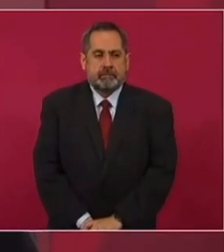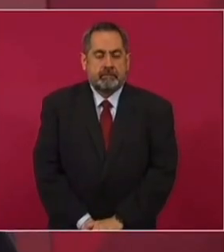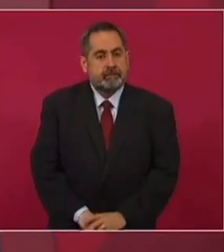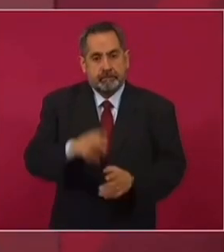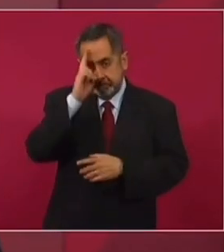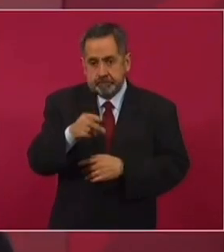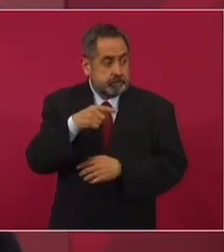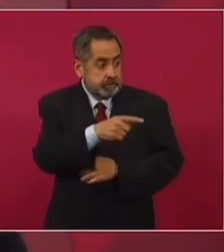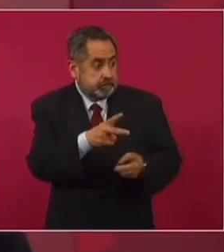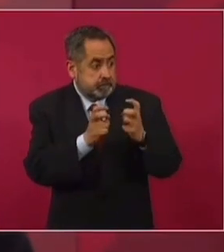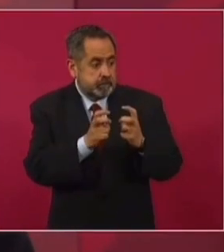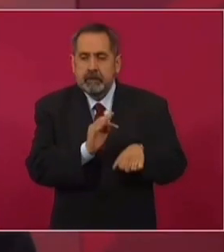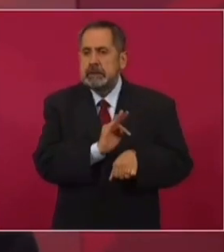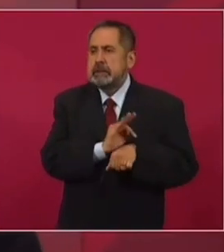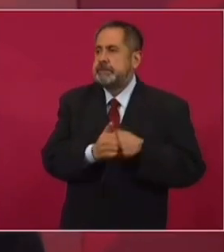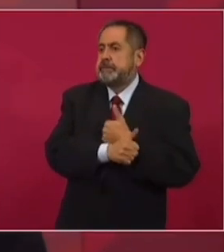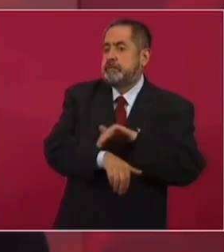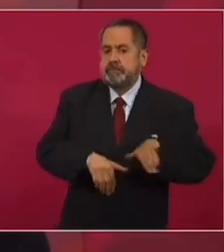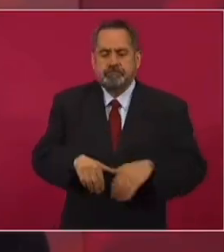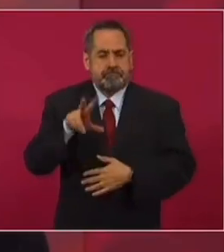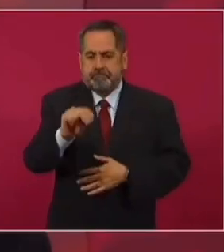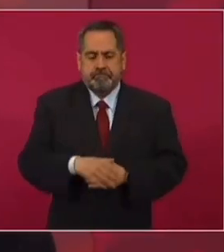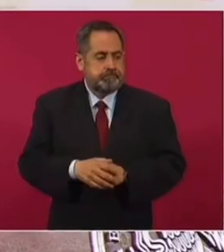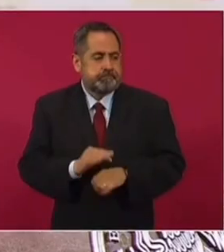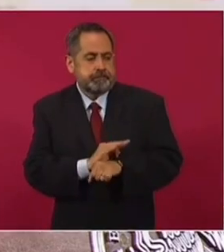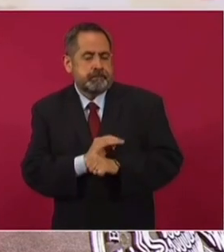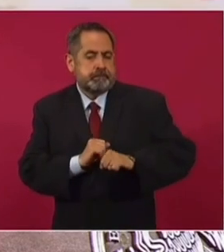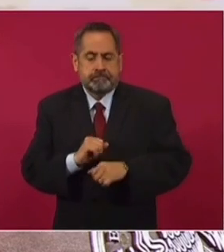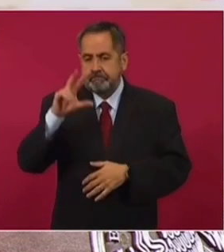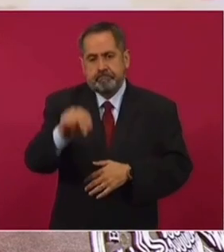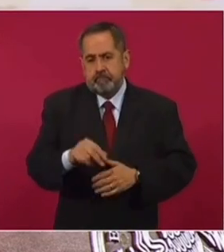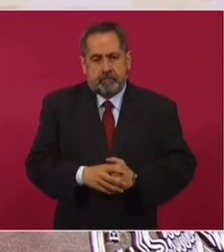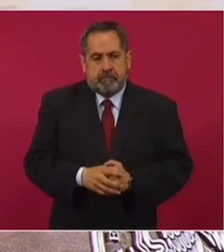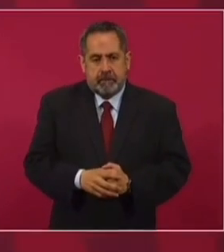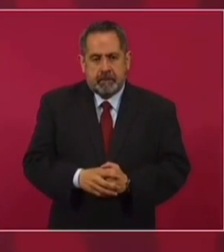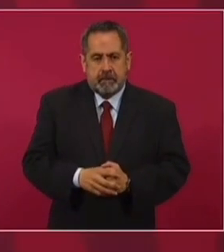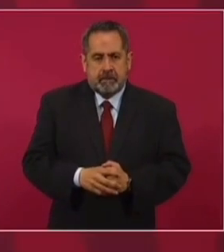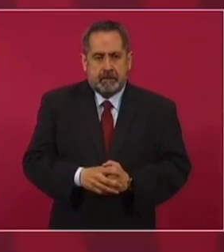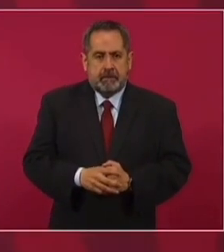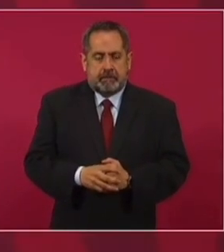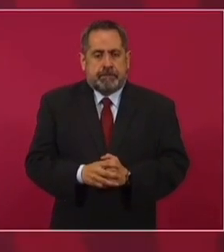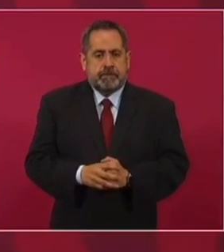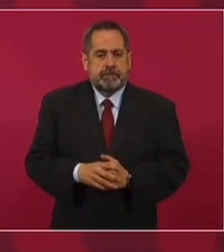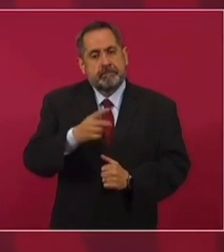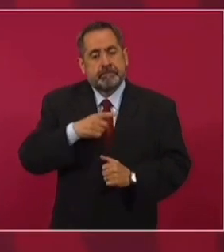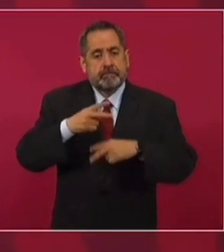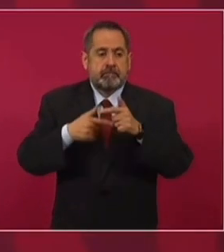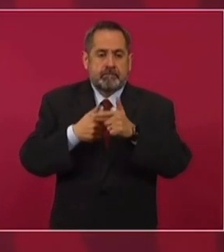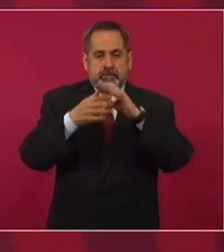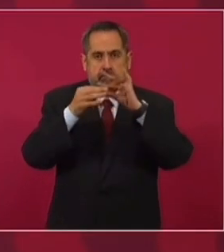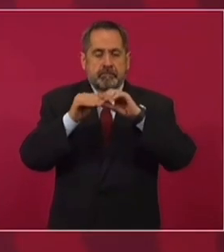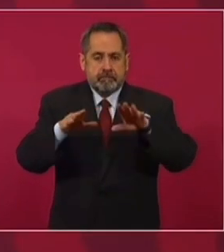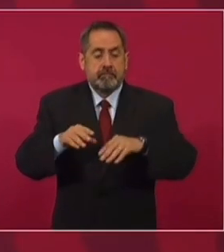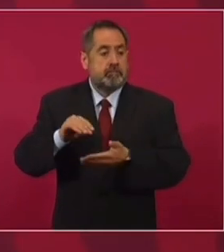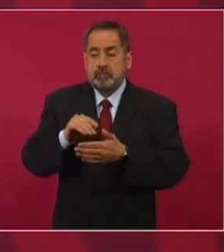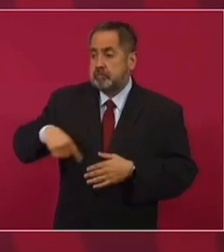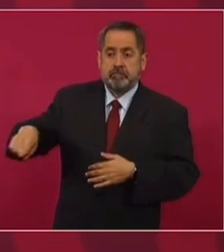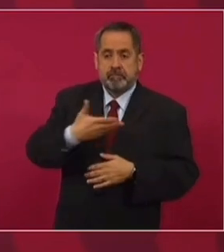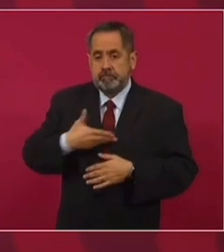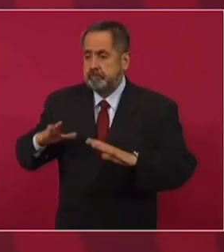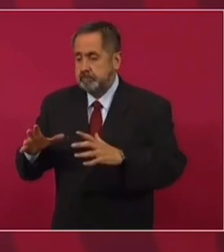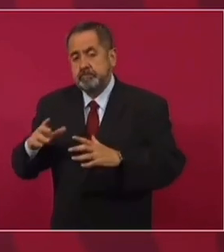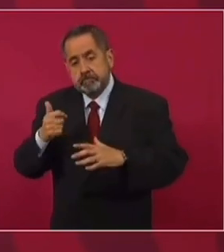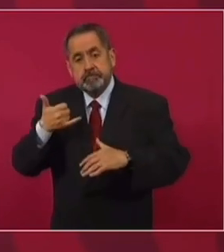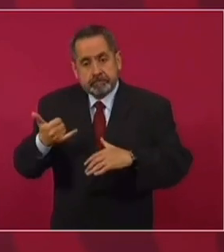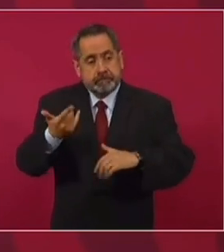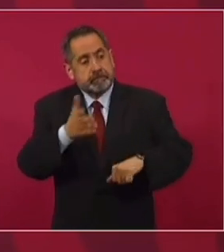encubrir. No se acepta el influyentismo. Entonces, tenemos que seguir en el Ejecutivo y